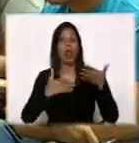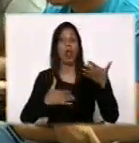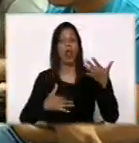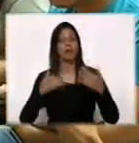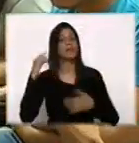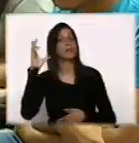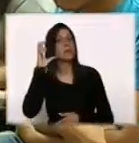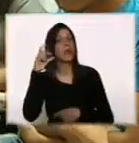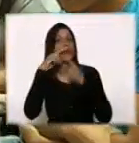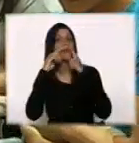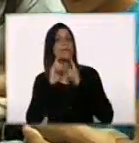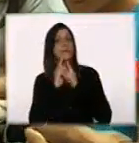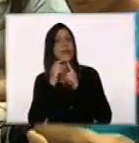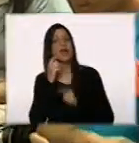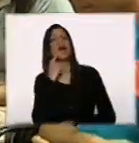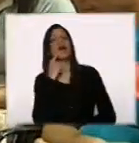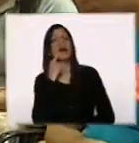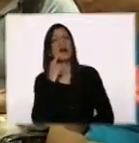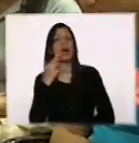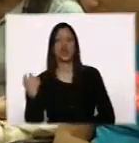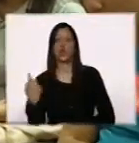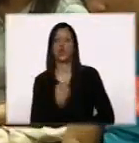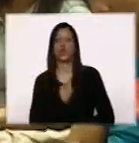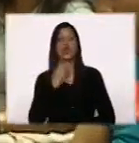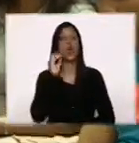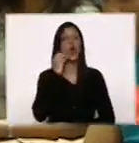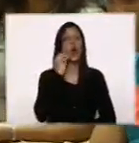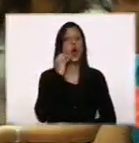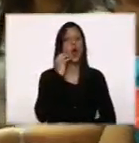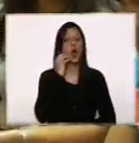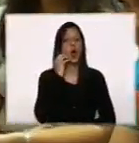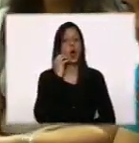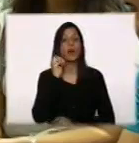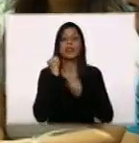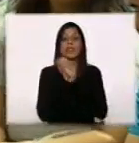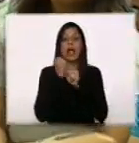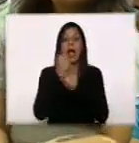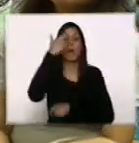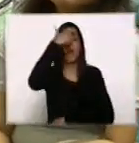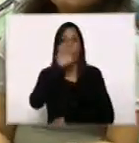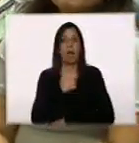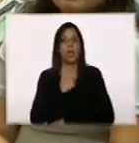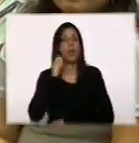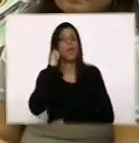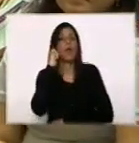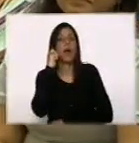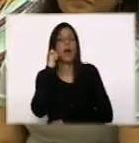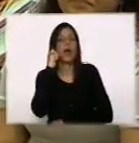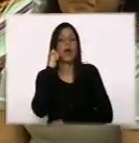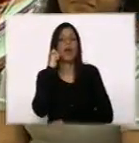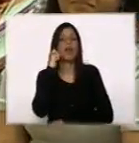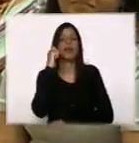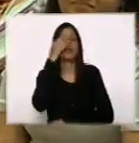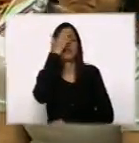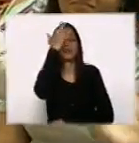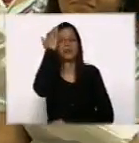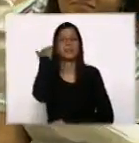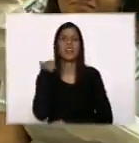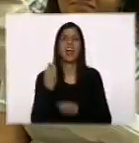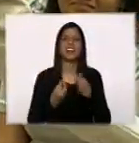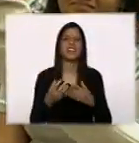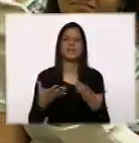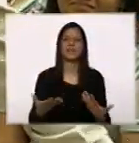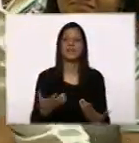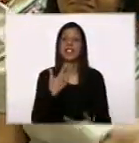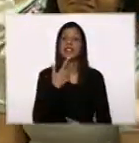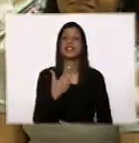constituyente Meliach, yo creo que a nosotros como jóvenes, como clase trabajadora y como mujeres, además, no nos queda otra cosa que decir